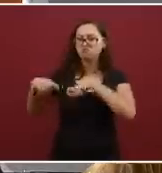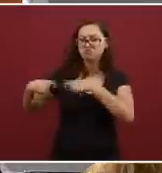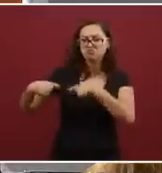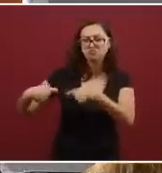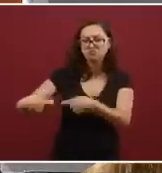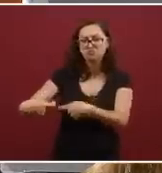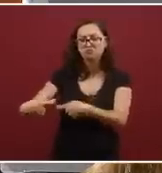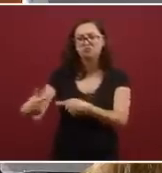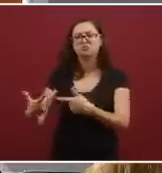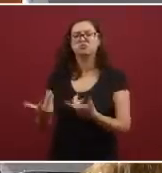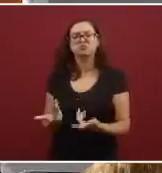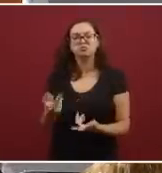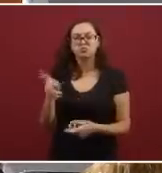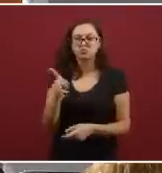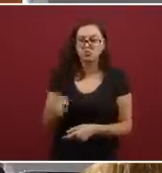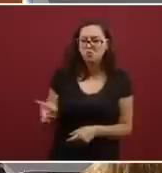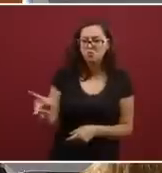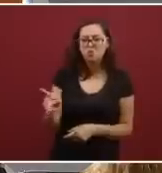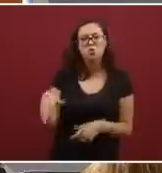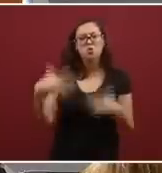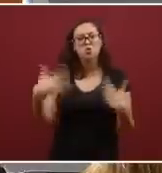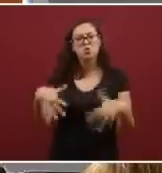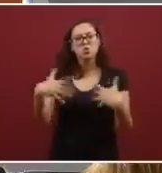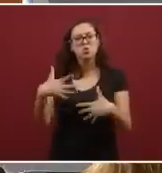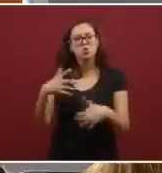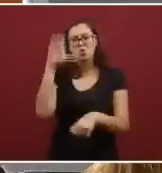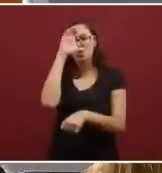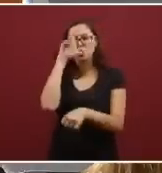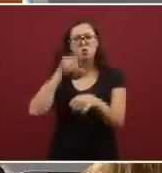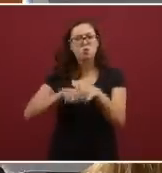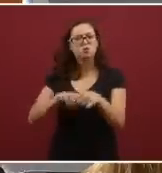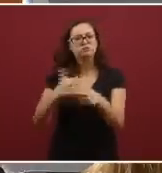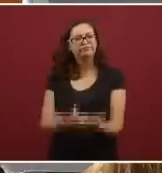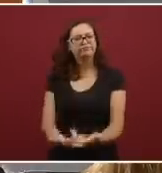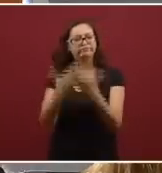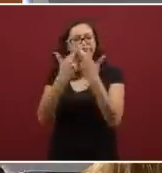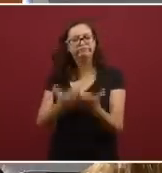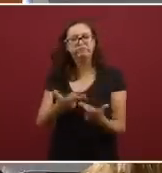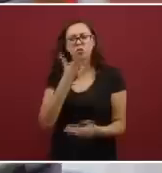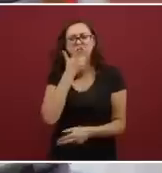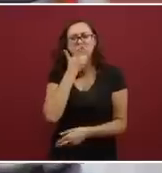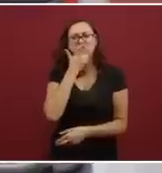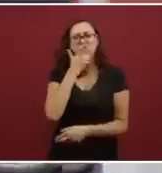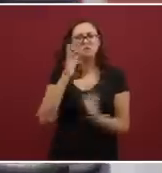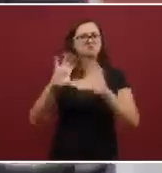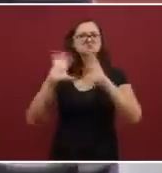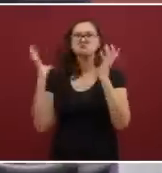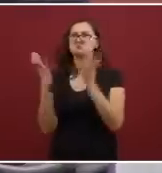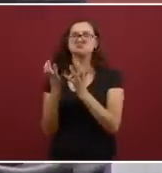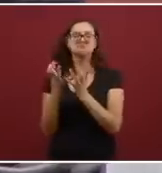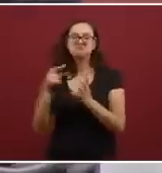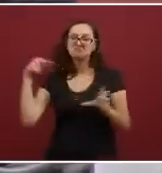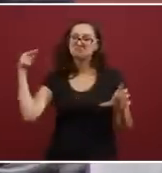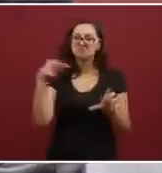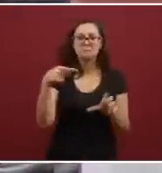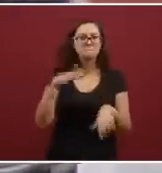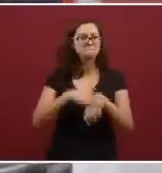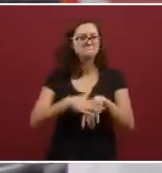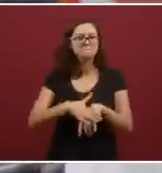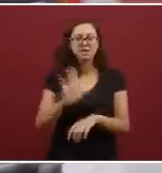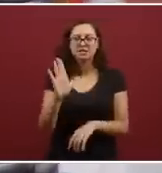y es de los pueblos con más cultura en el mundo.